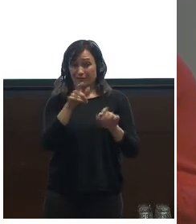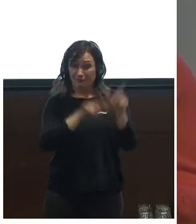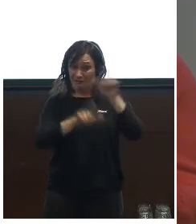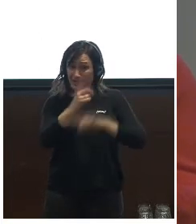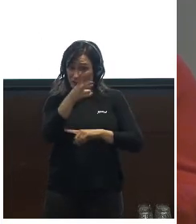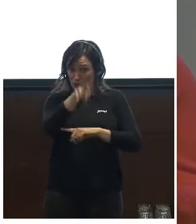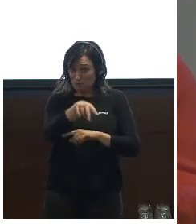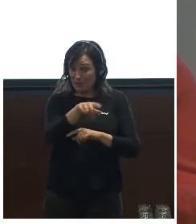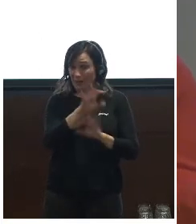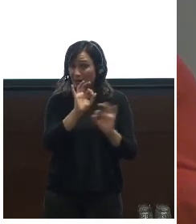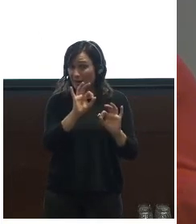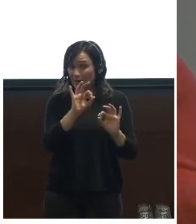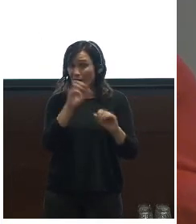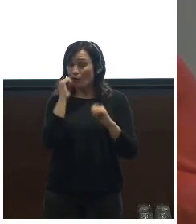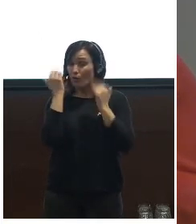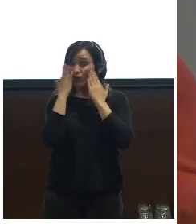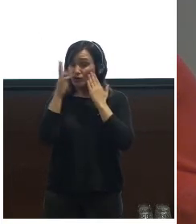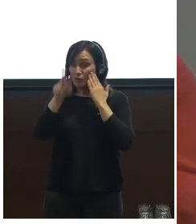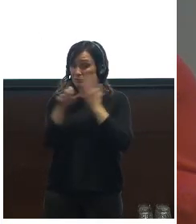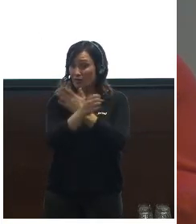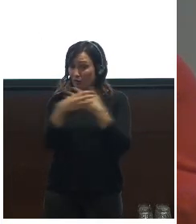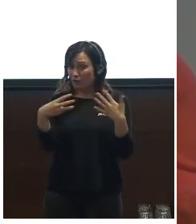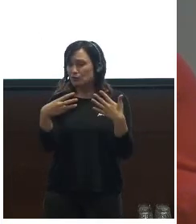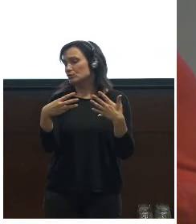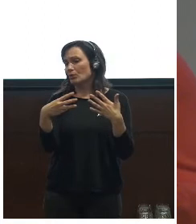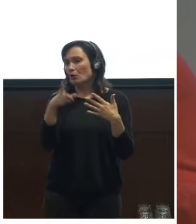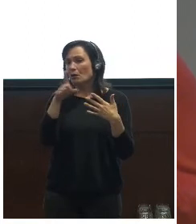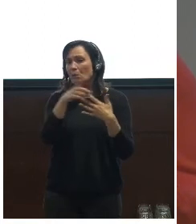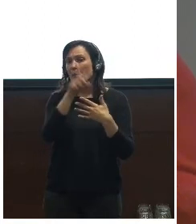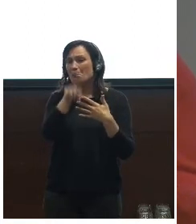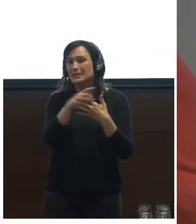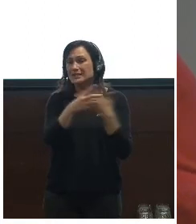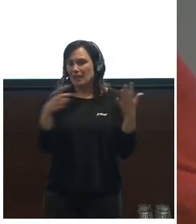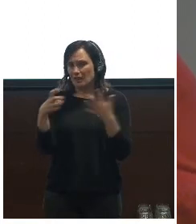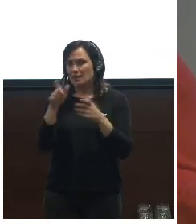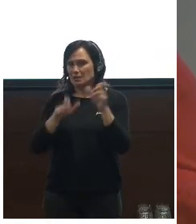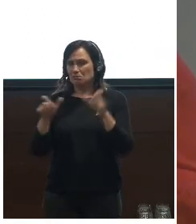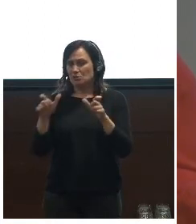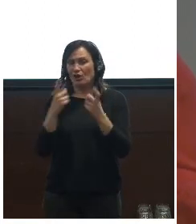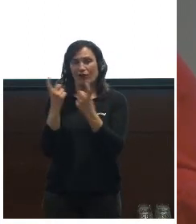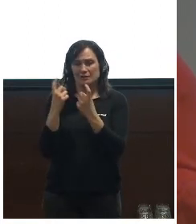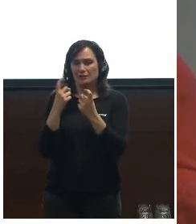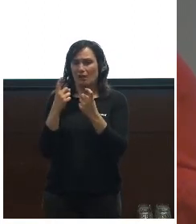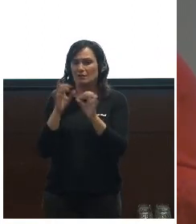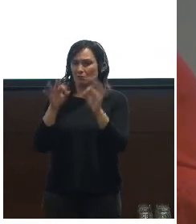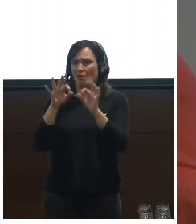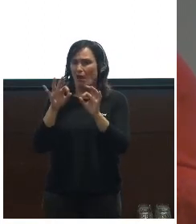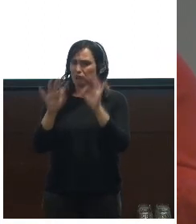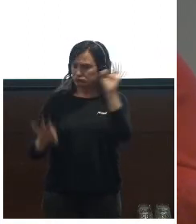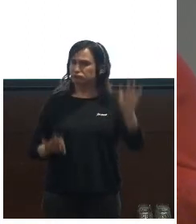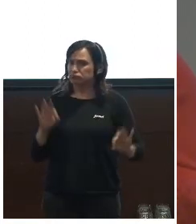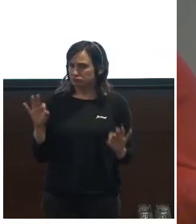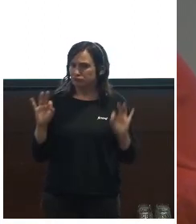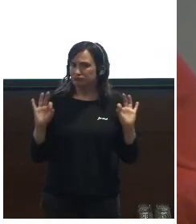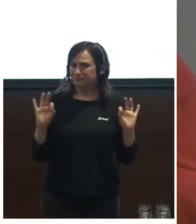organizó el congreso del 2018, donde estuvieron más de 1.700 personas con algún tipo de necesidad de movilidad especial. Por lo